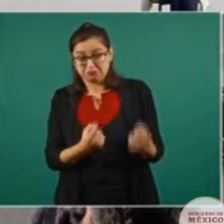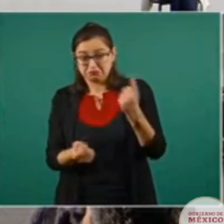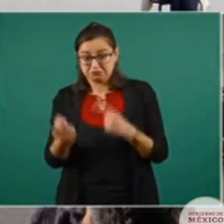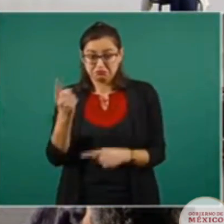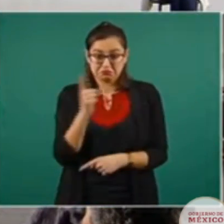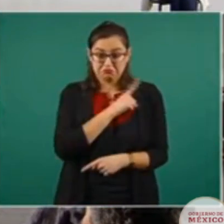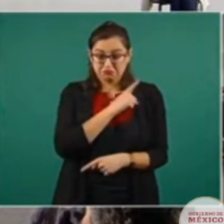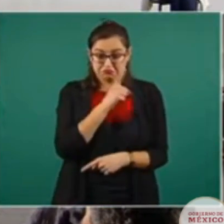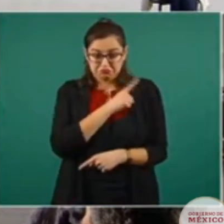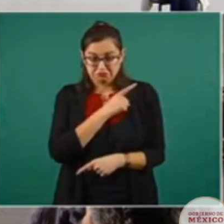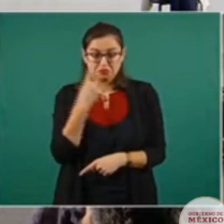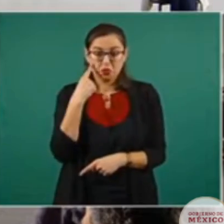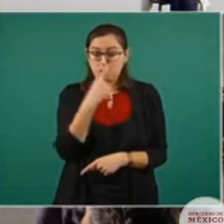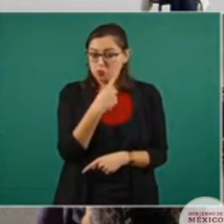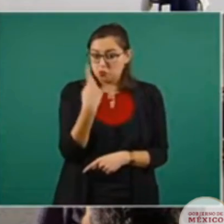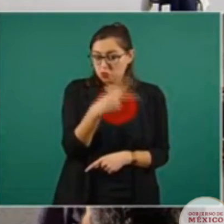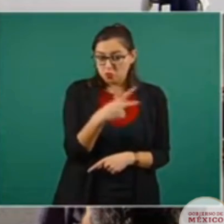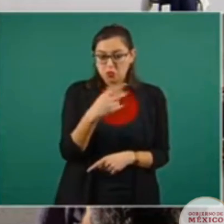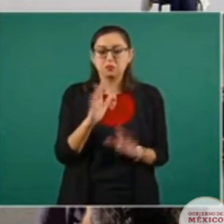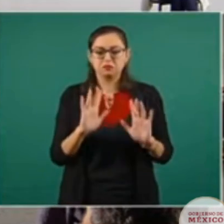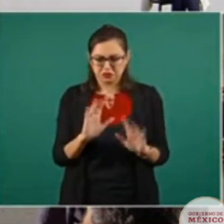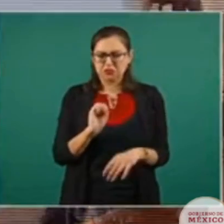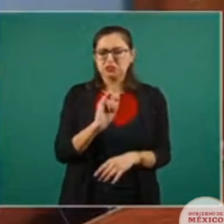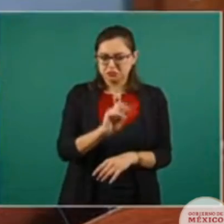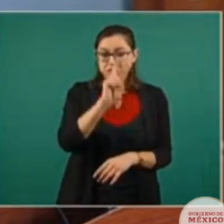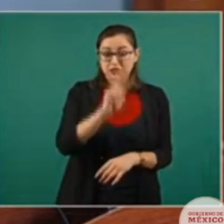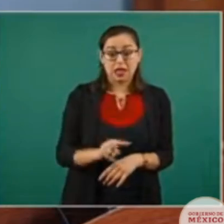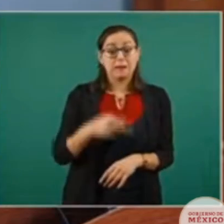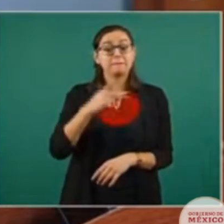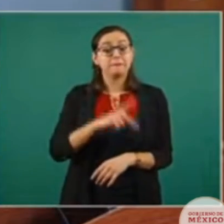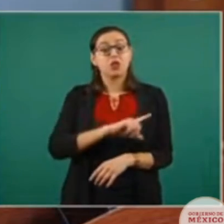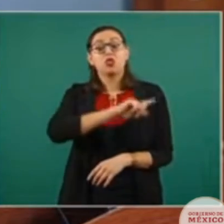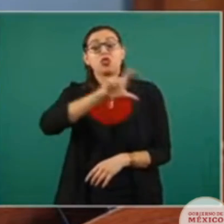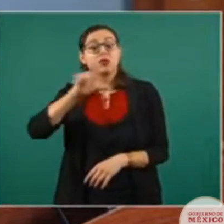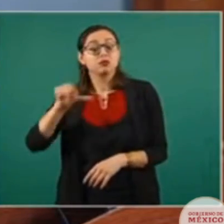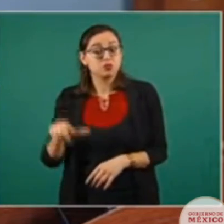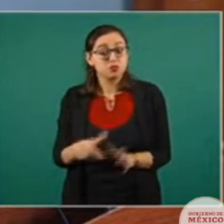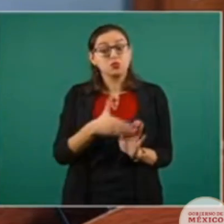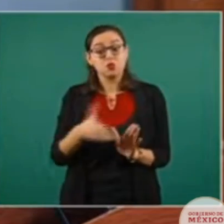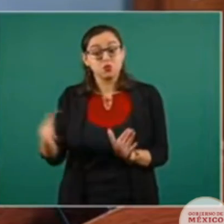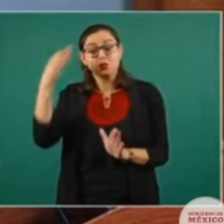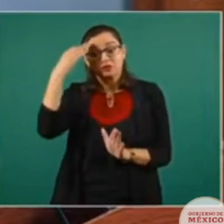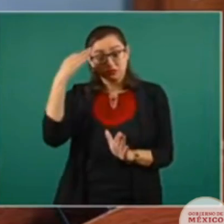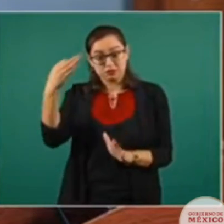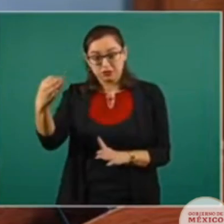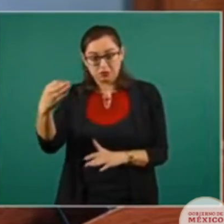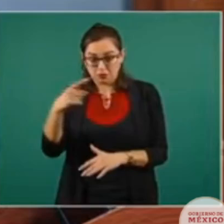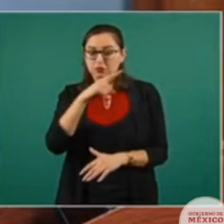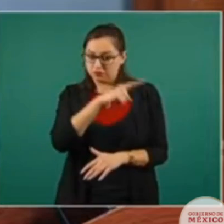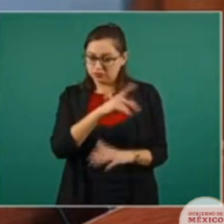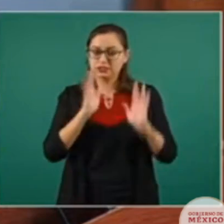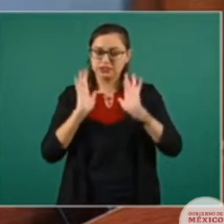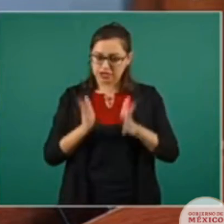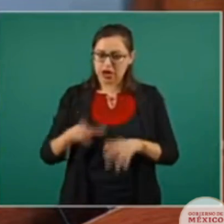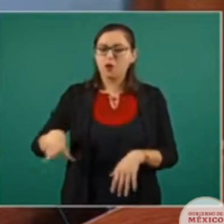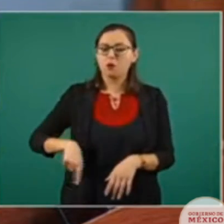de autoridad durante el largo periodo colonial fueron consecuencia de la aplicación de políticas de